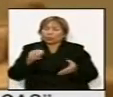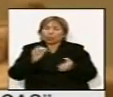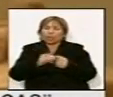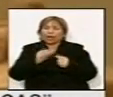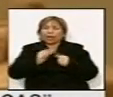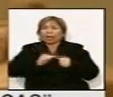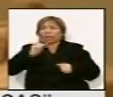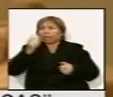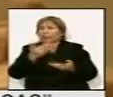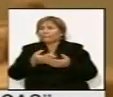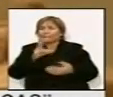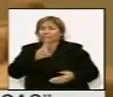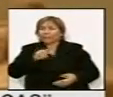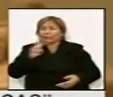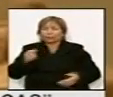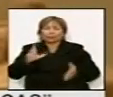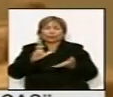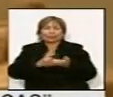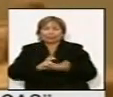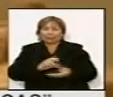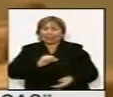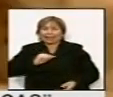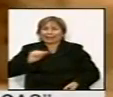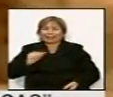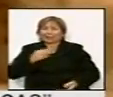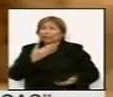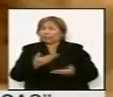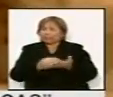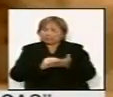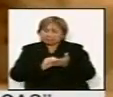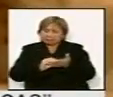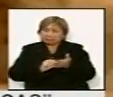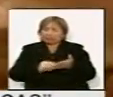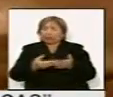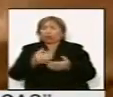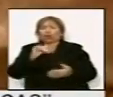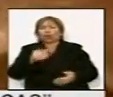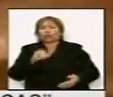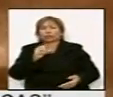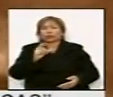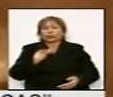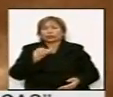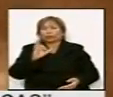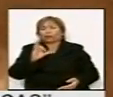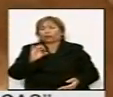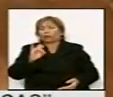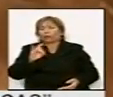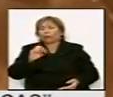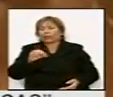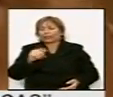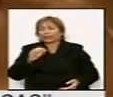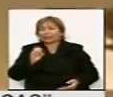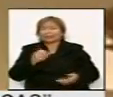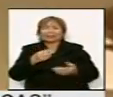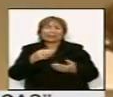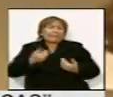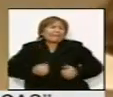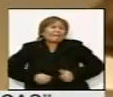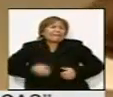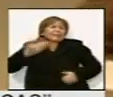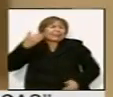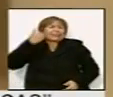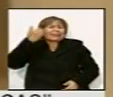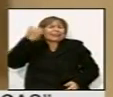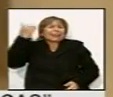Ancash 542, Cercado de Lima. La obra, escrita por el periodista José Luis Vargas Cifuentes, detalla la vida sexual durante la